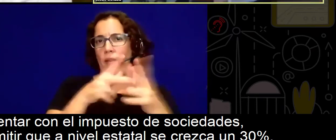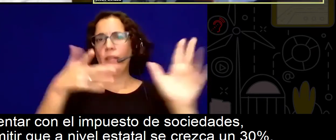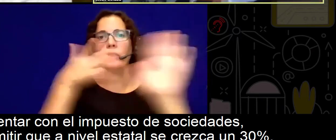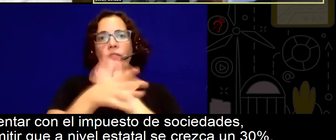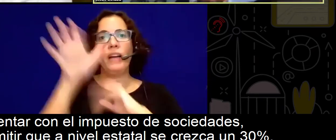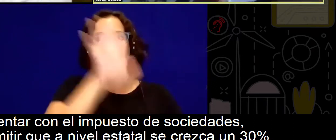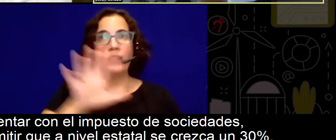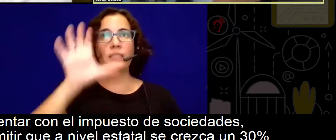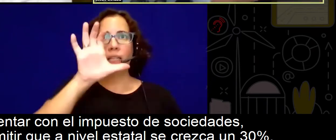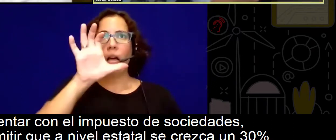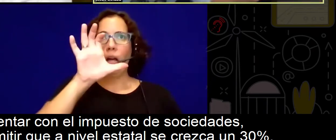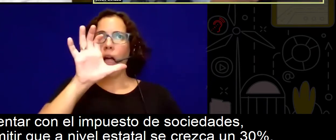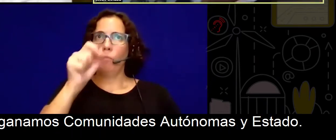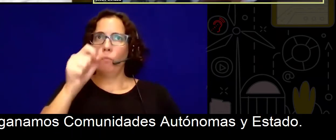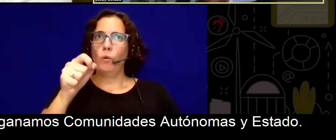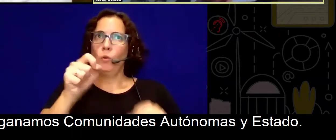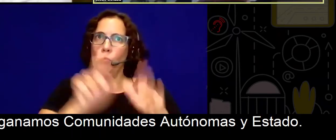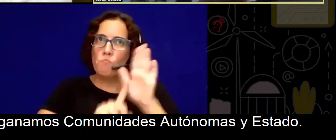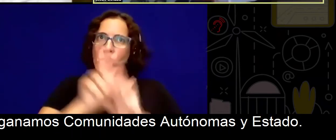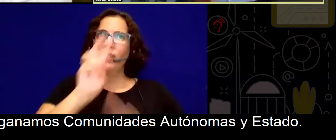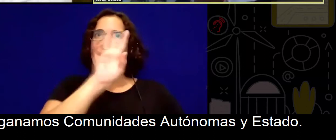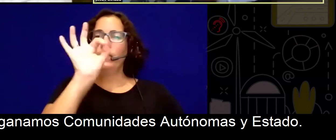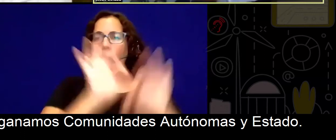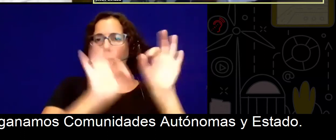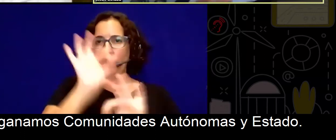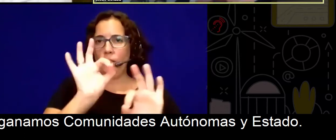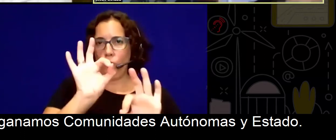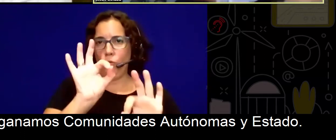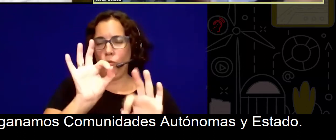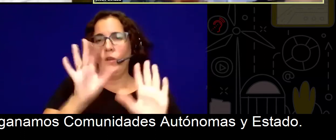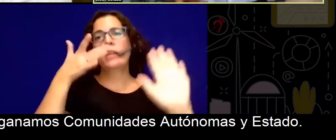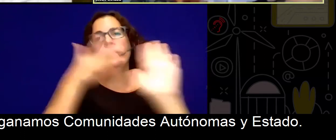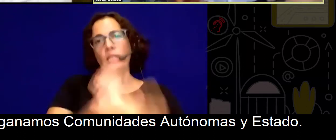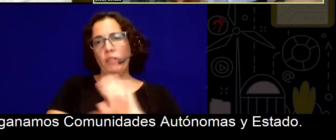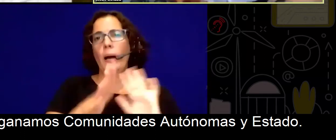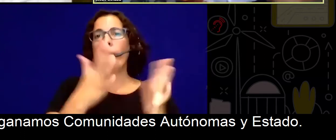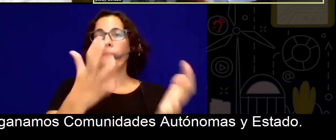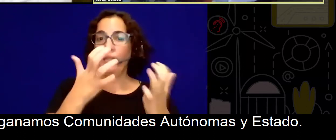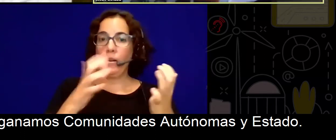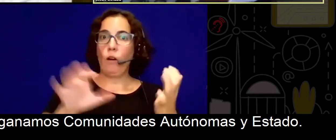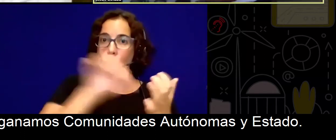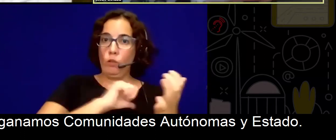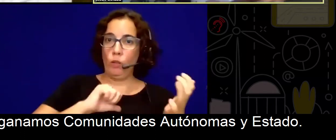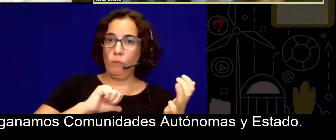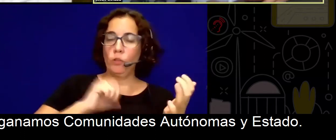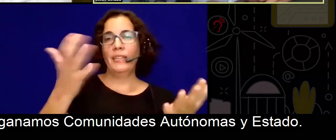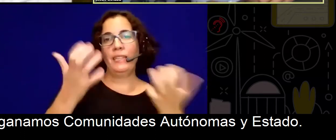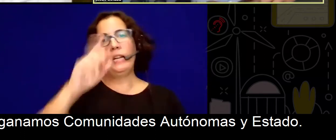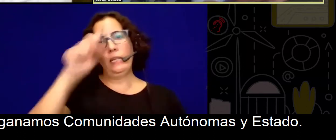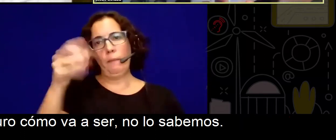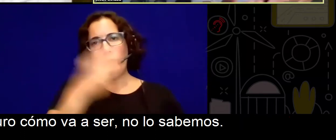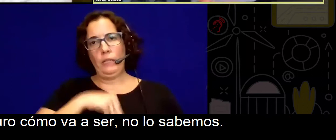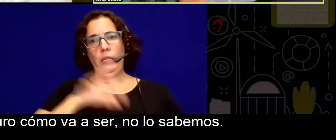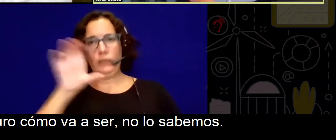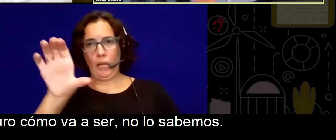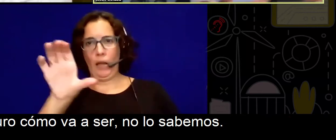un 30% con respecto al año pasado. Es decir, al final ganamos, es un win-to-win, ganamos comunidades autónomas y ganamos Estado.